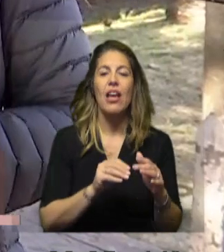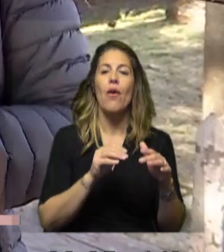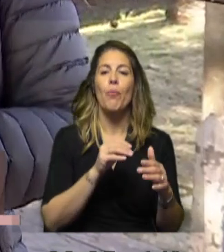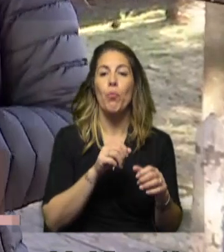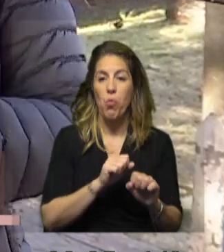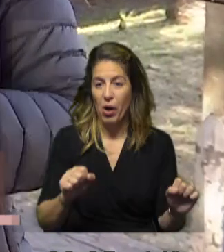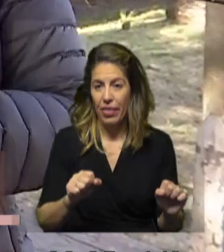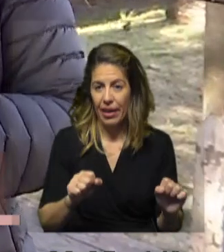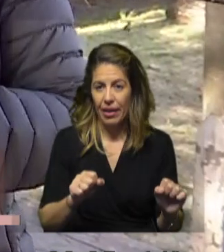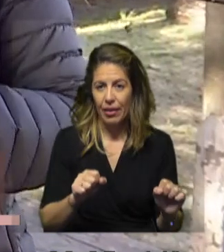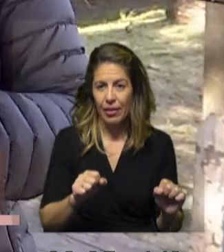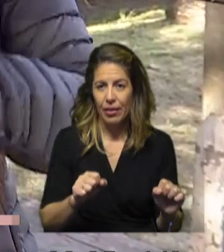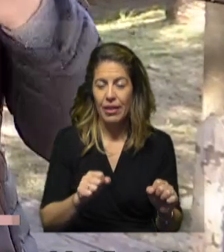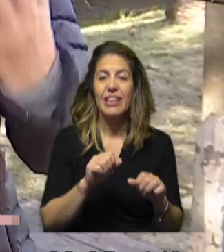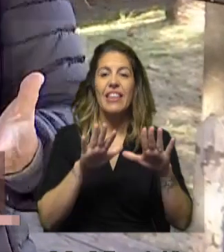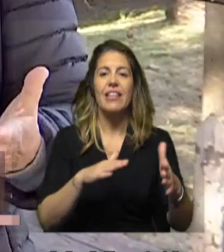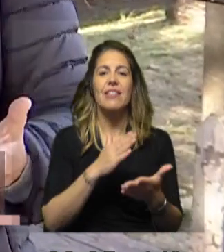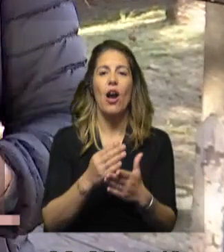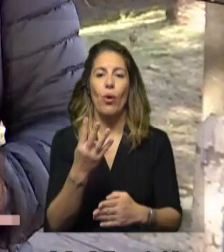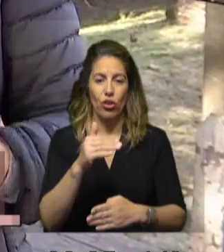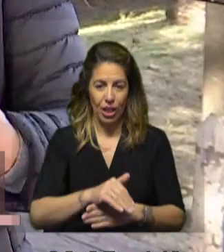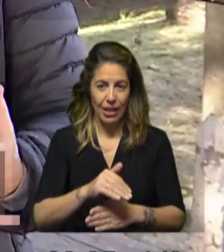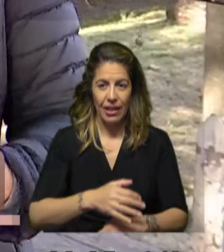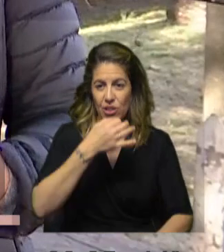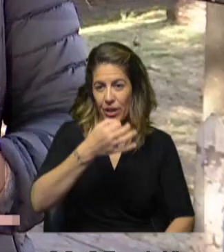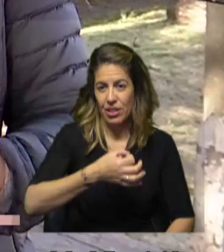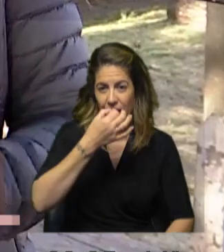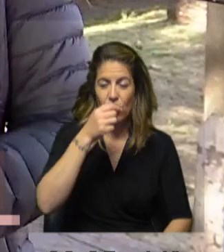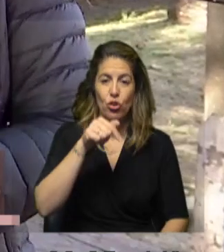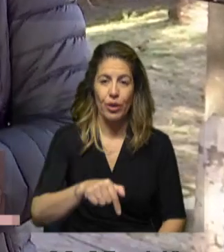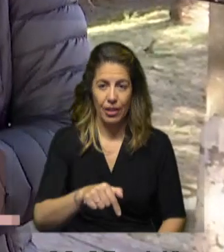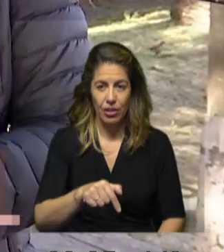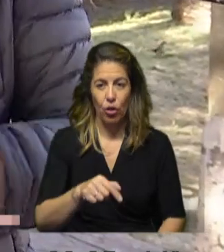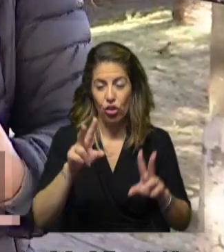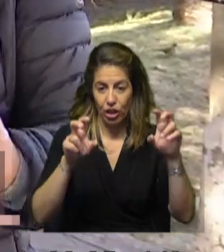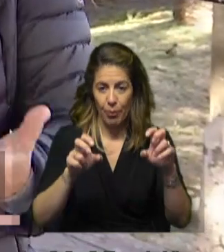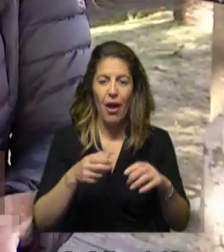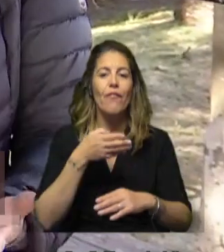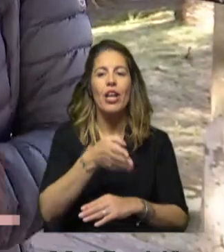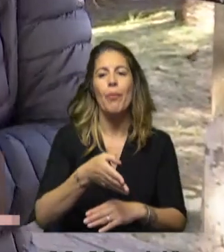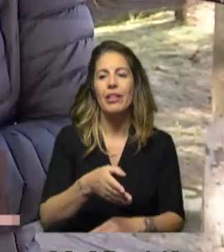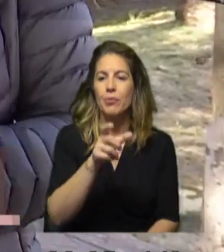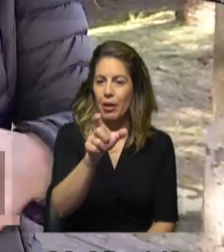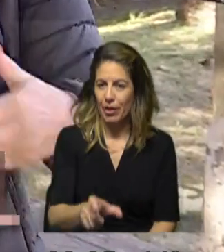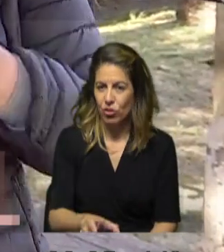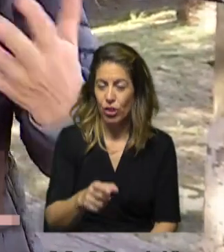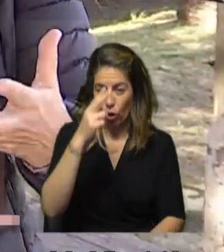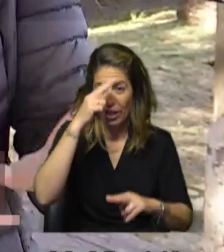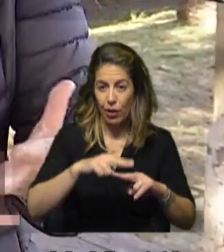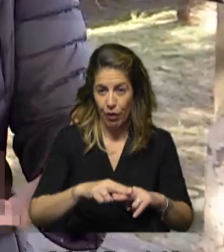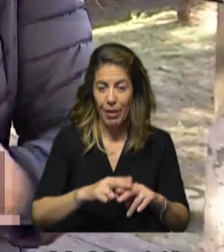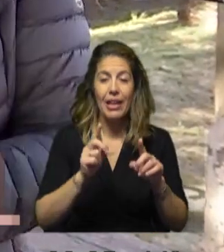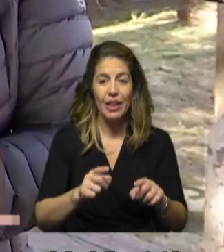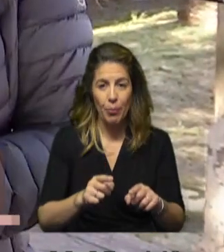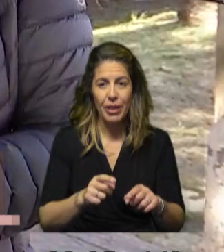a 16 horas, donde se van a dar charlas sobre todas estas cosas, y van a participar pacientes, y vamos a tener un